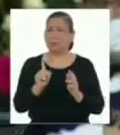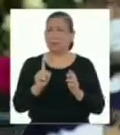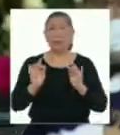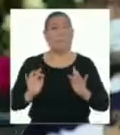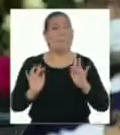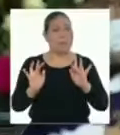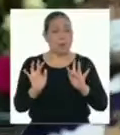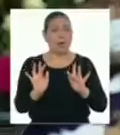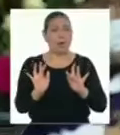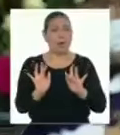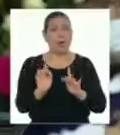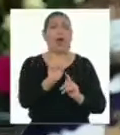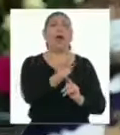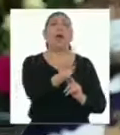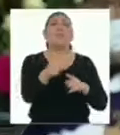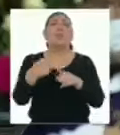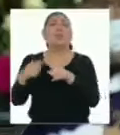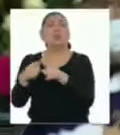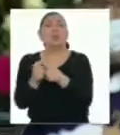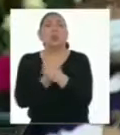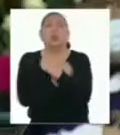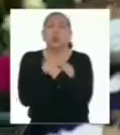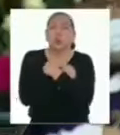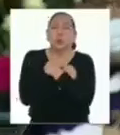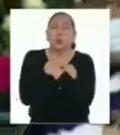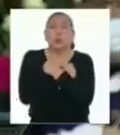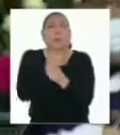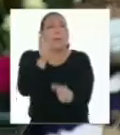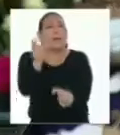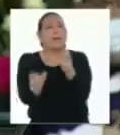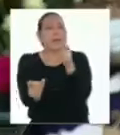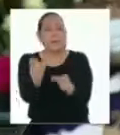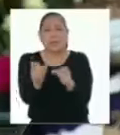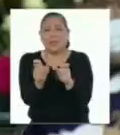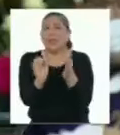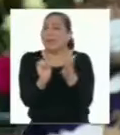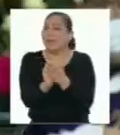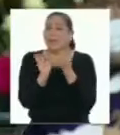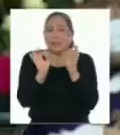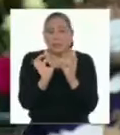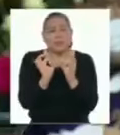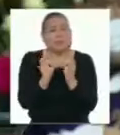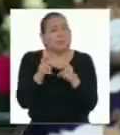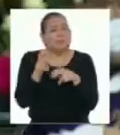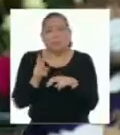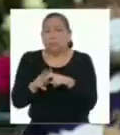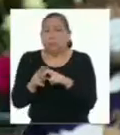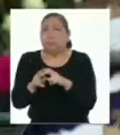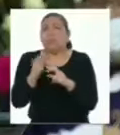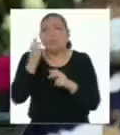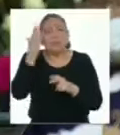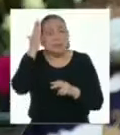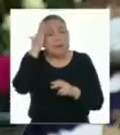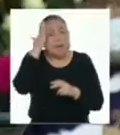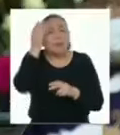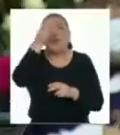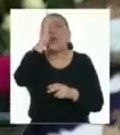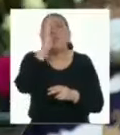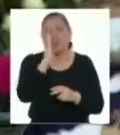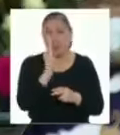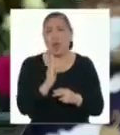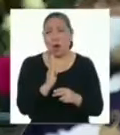el milagro de llegar a los millares de corazones bien dispuestos que con fe sencilla reconocen que